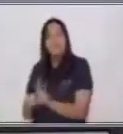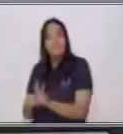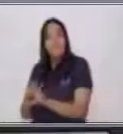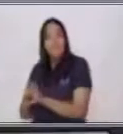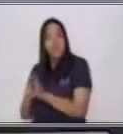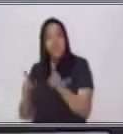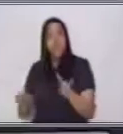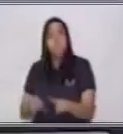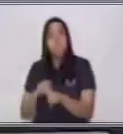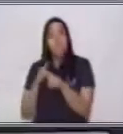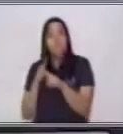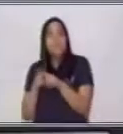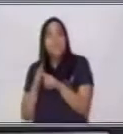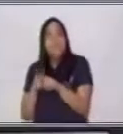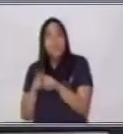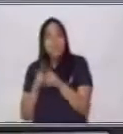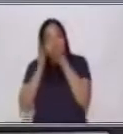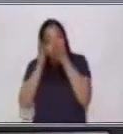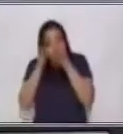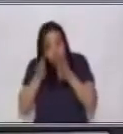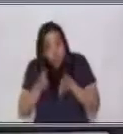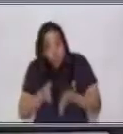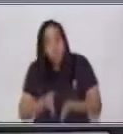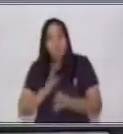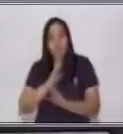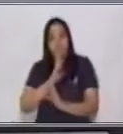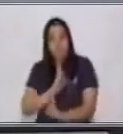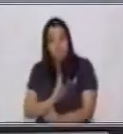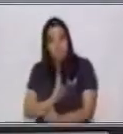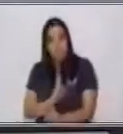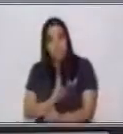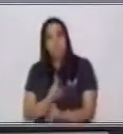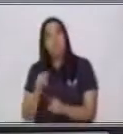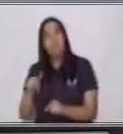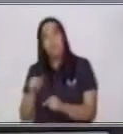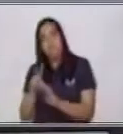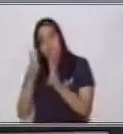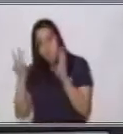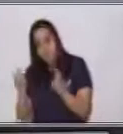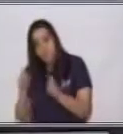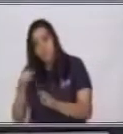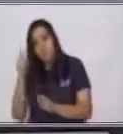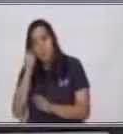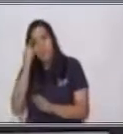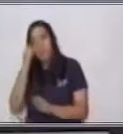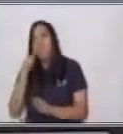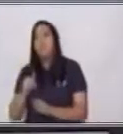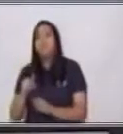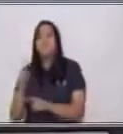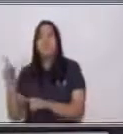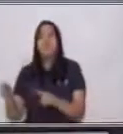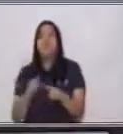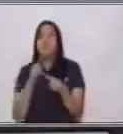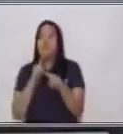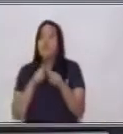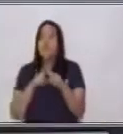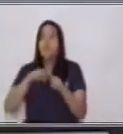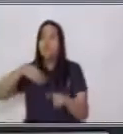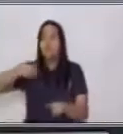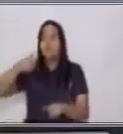nos quedaron fraccionarios, se dieron cuenta. Logramos formar aquí nuestra matriz